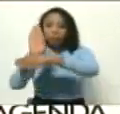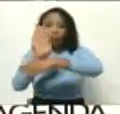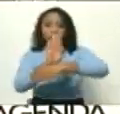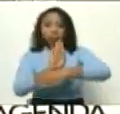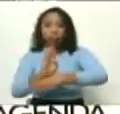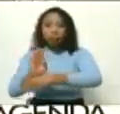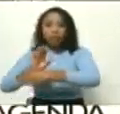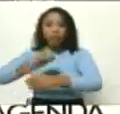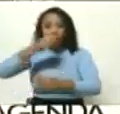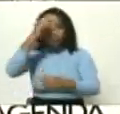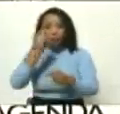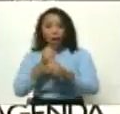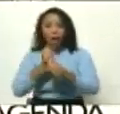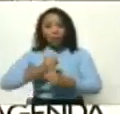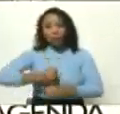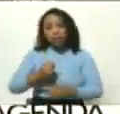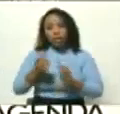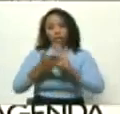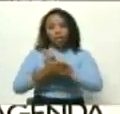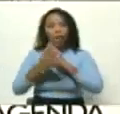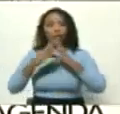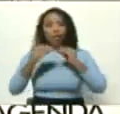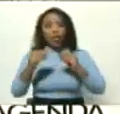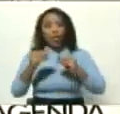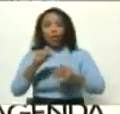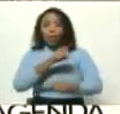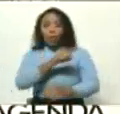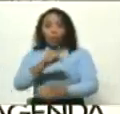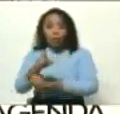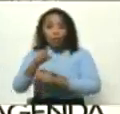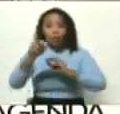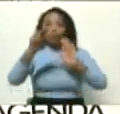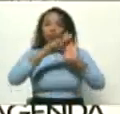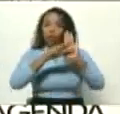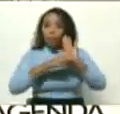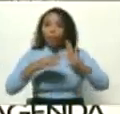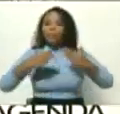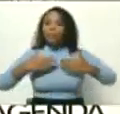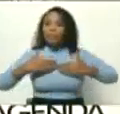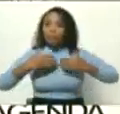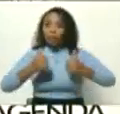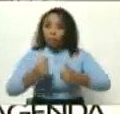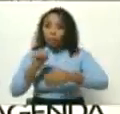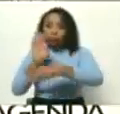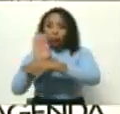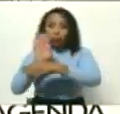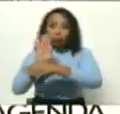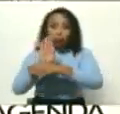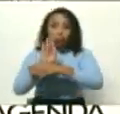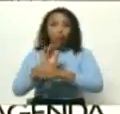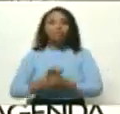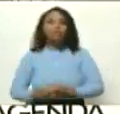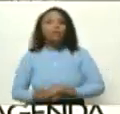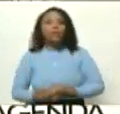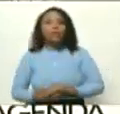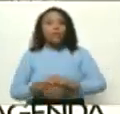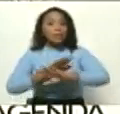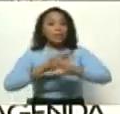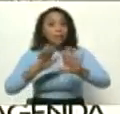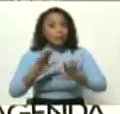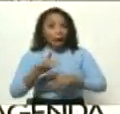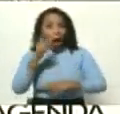y cumpliendo con todas las medidas de bioseguridad. Ya nuestro almirante en jefe, Remigio Ceballos, dijo